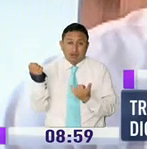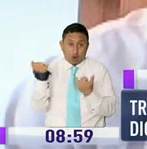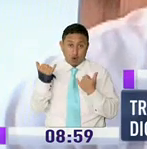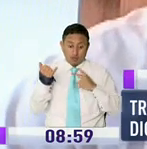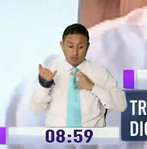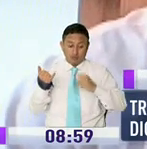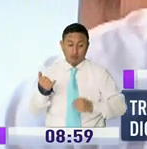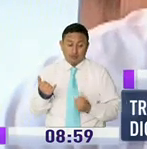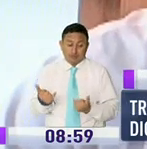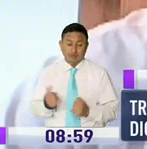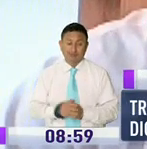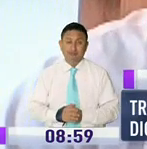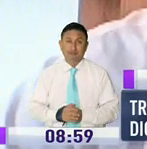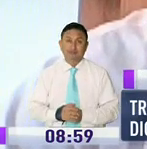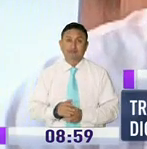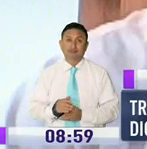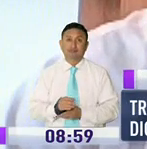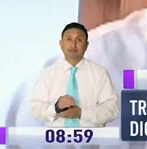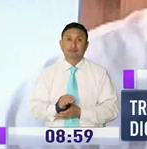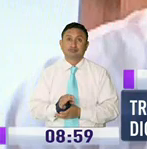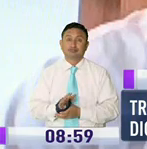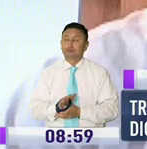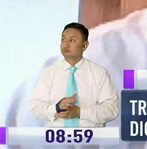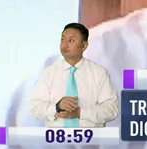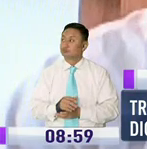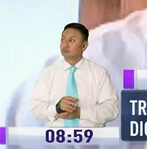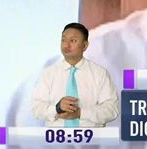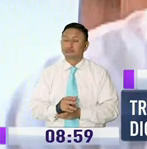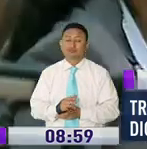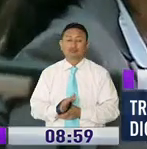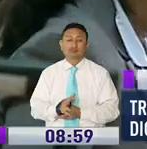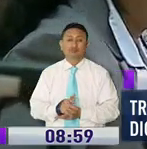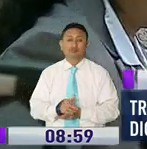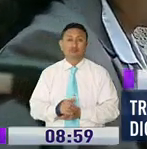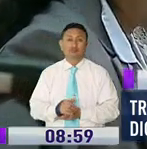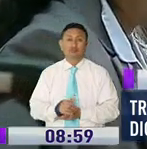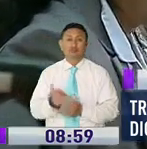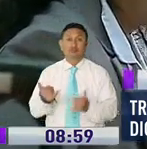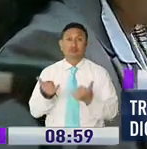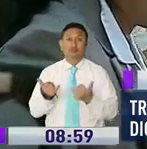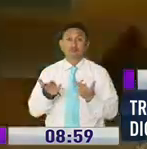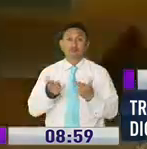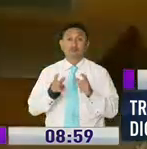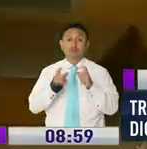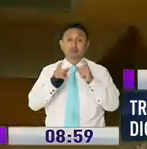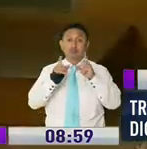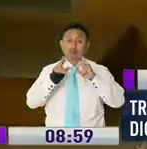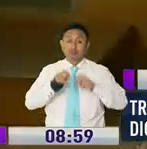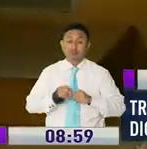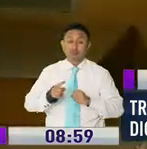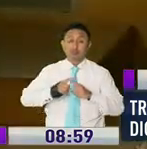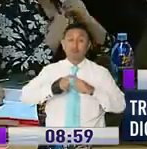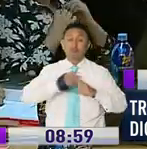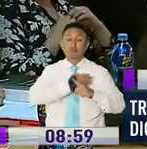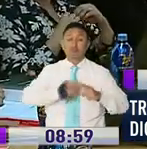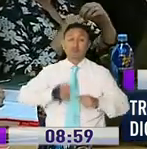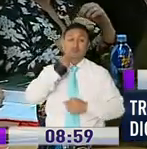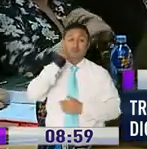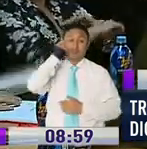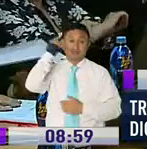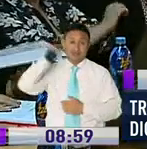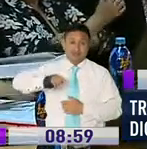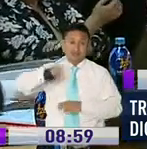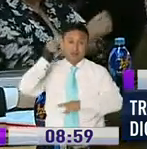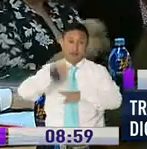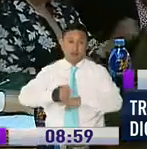la situación que se está atravesando, la situación sanitaria. Aquí es investigado el expresidente Rafael Correa como actor